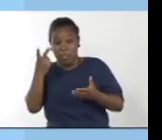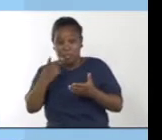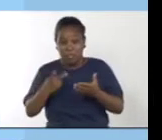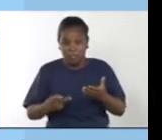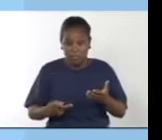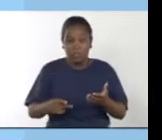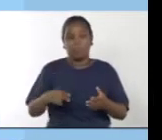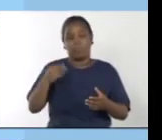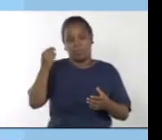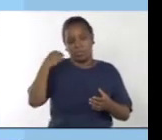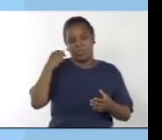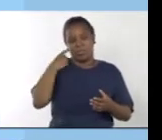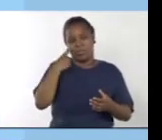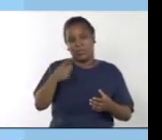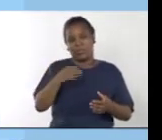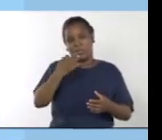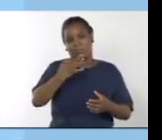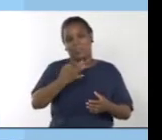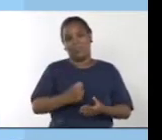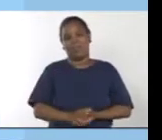digo.